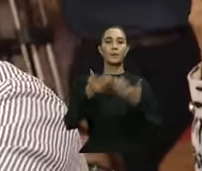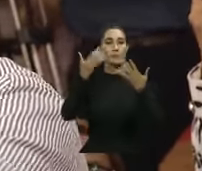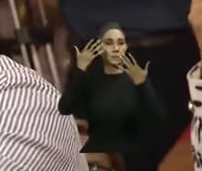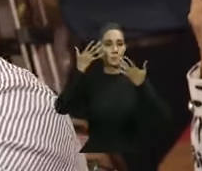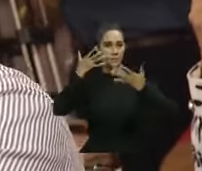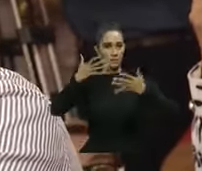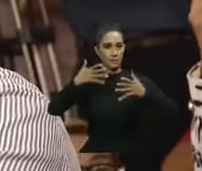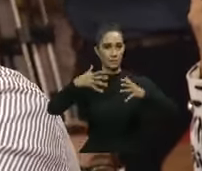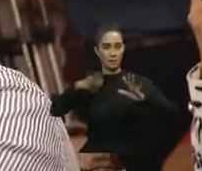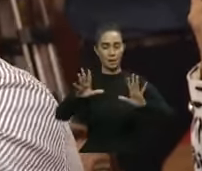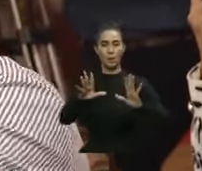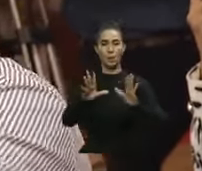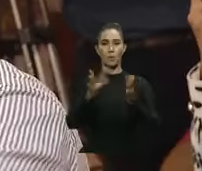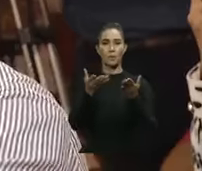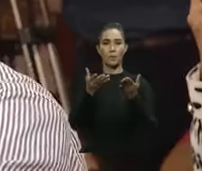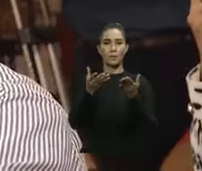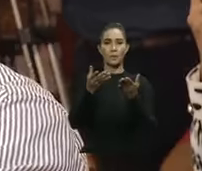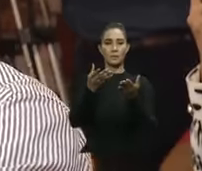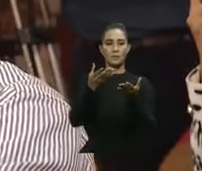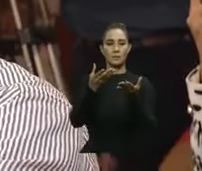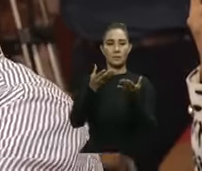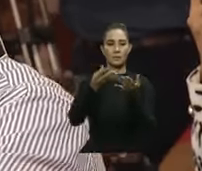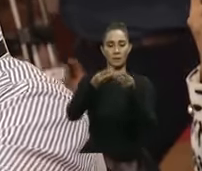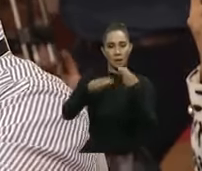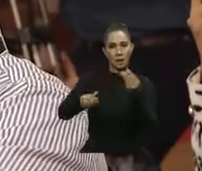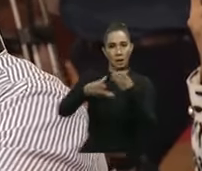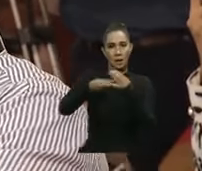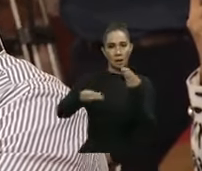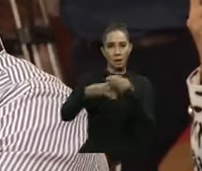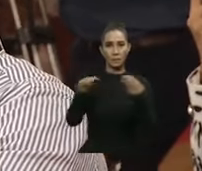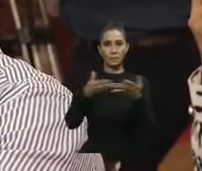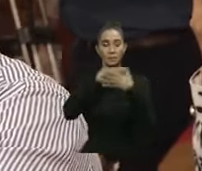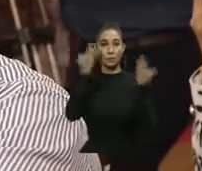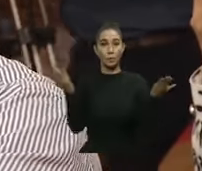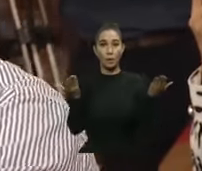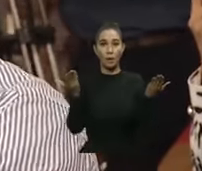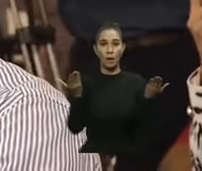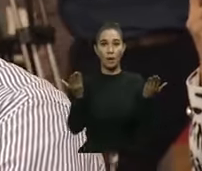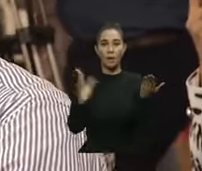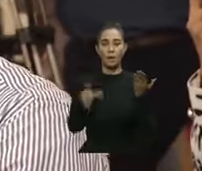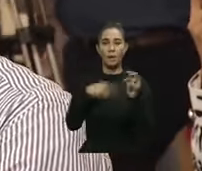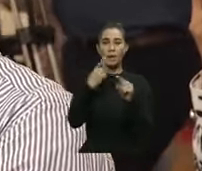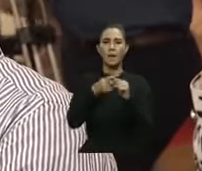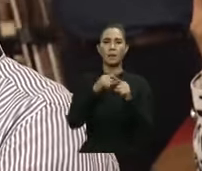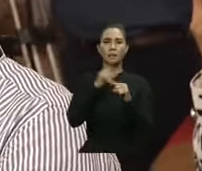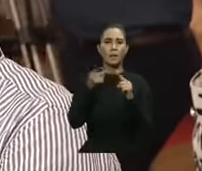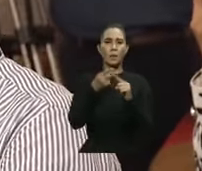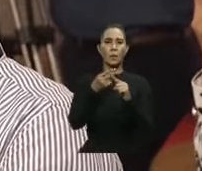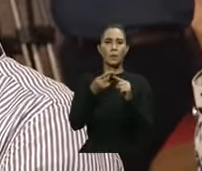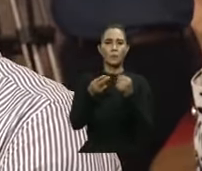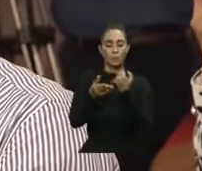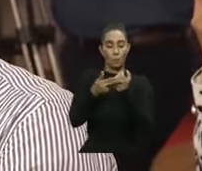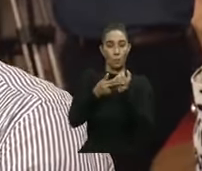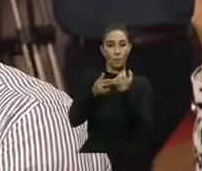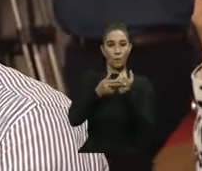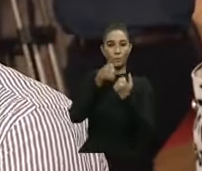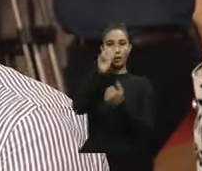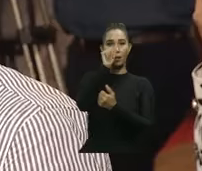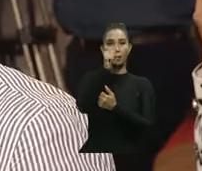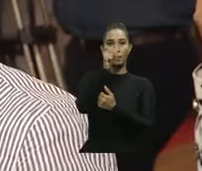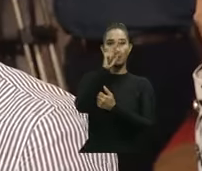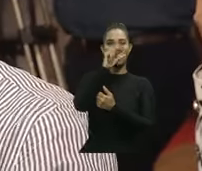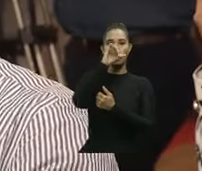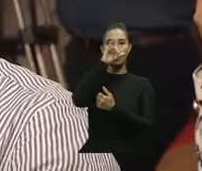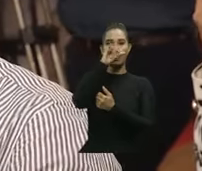una escasez en el suministro, y en caso de que haya una escasez, ¿hasta cuándo tenemos nosotros reserva de harina? Y por último,